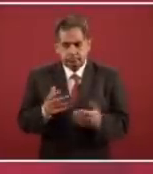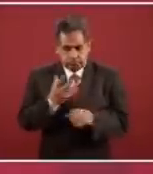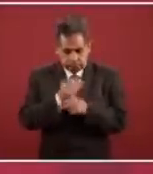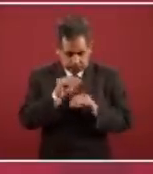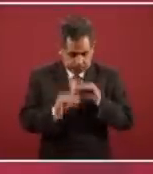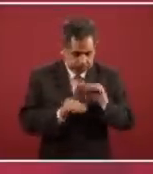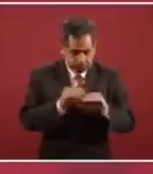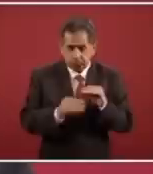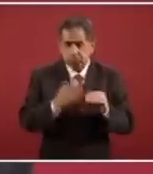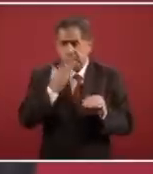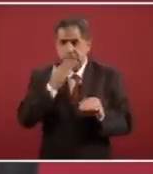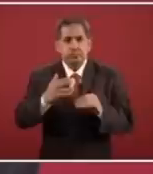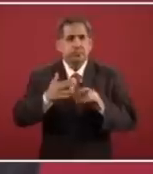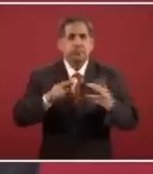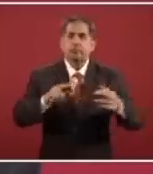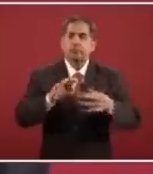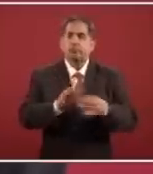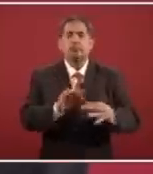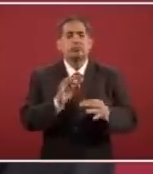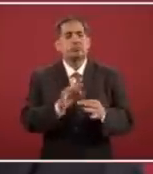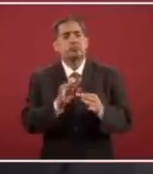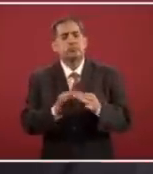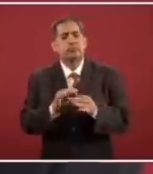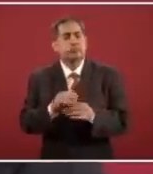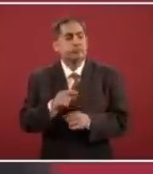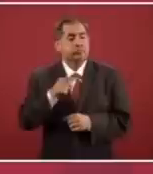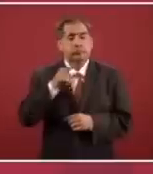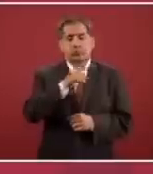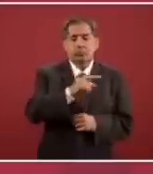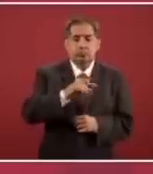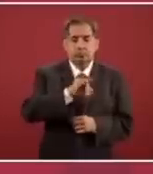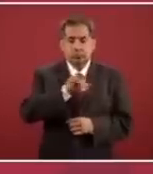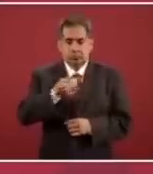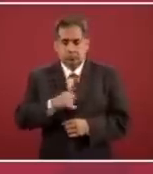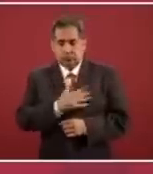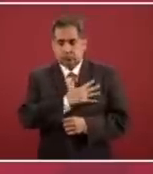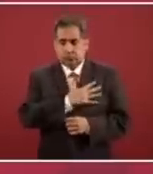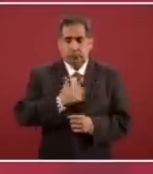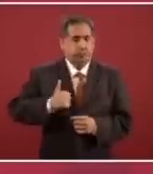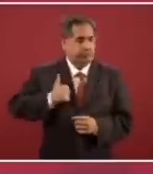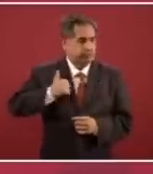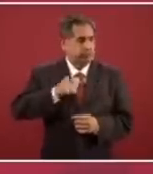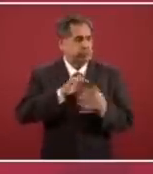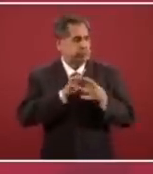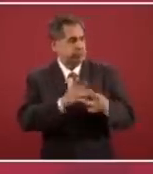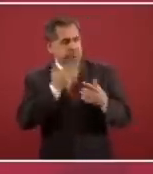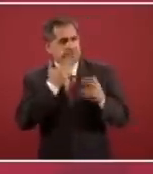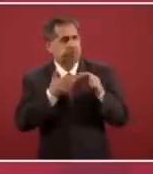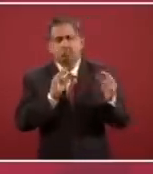mantener buenas relaciones con el primer ministro Trudeau,